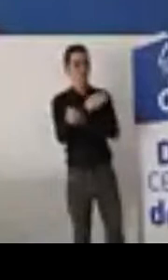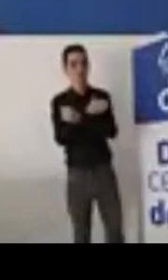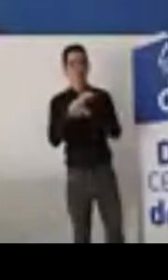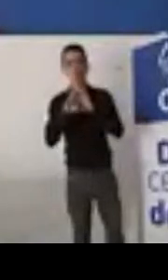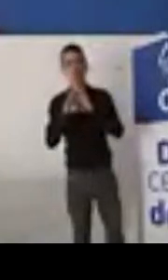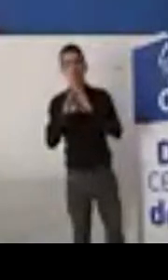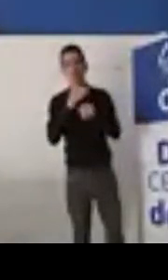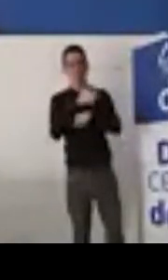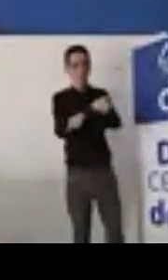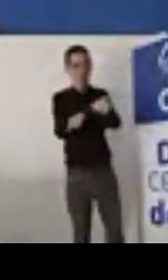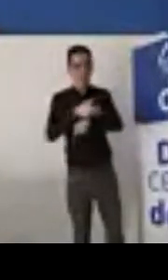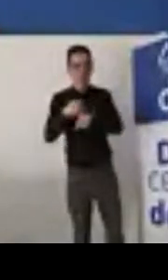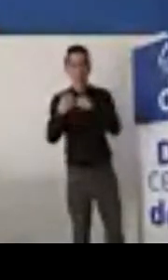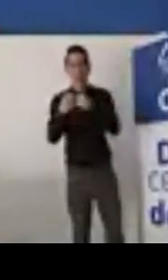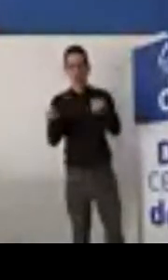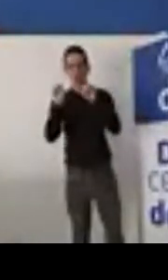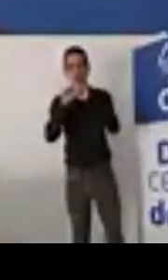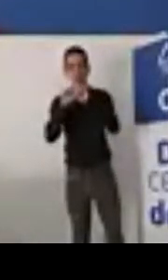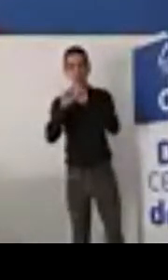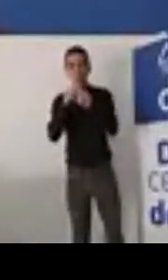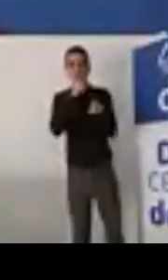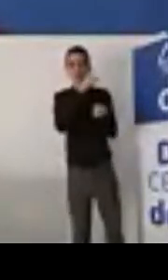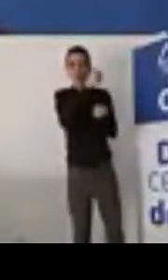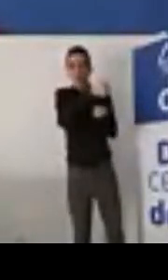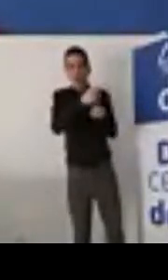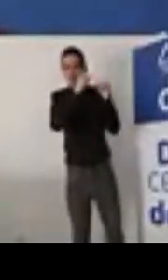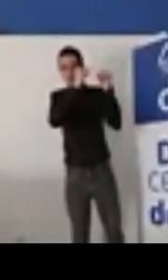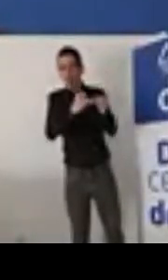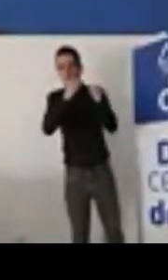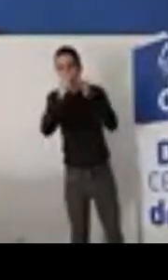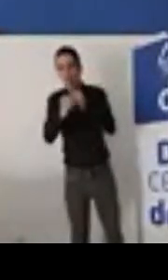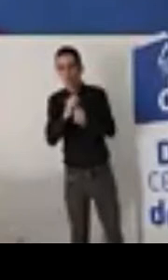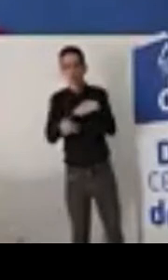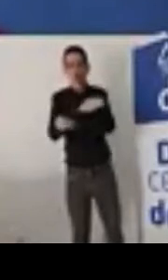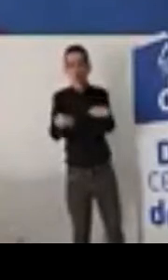Muchas gracias, Julián, destacando este espacio y participación, sobre todo